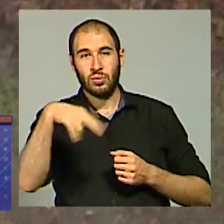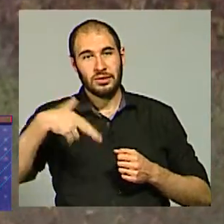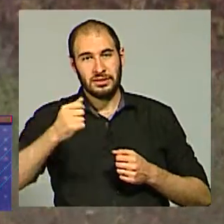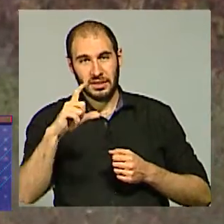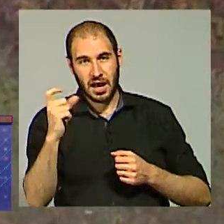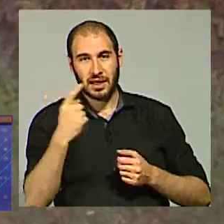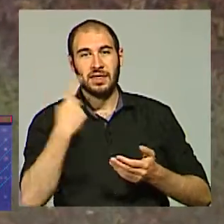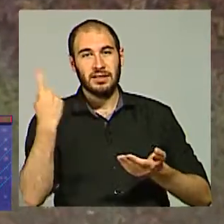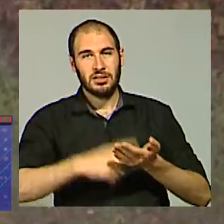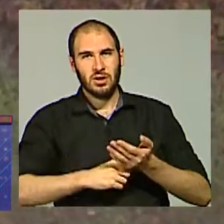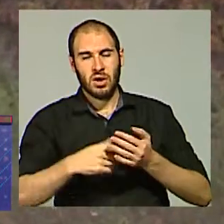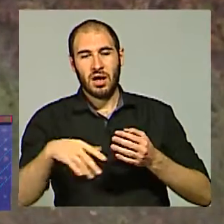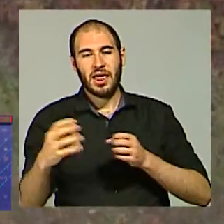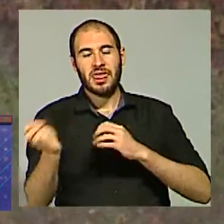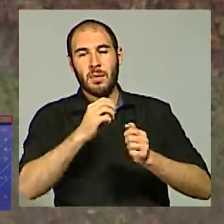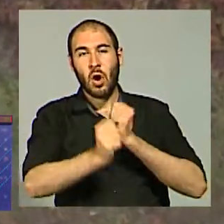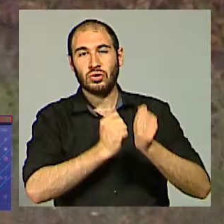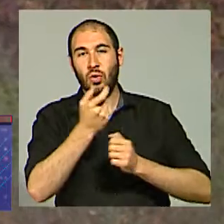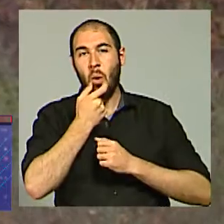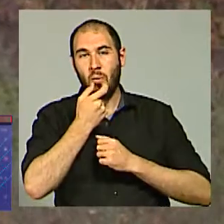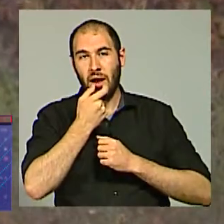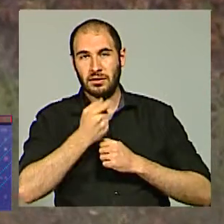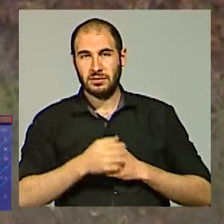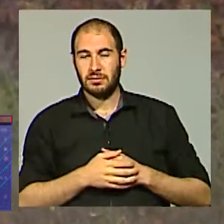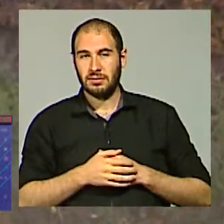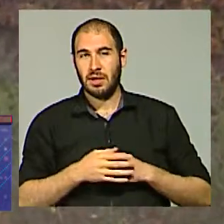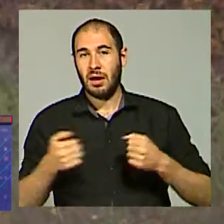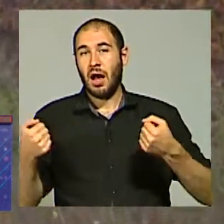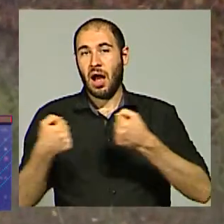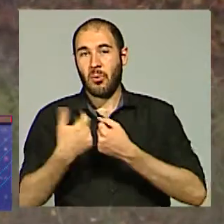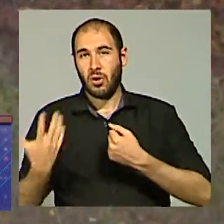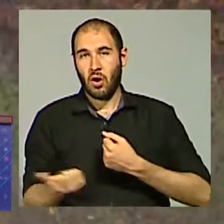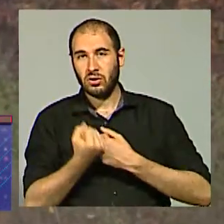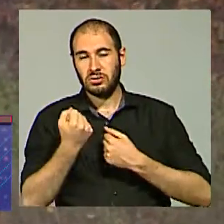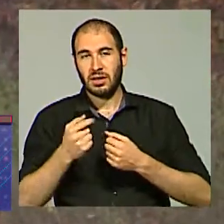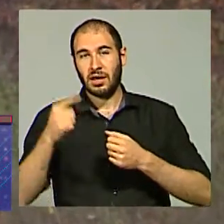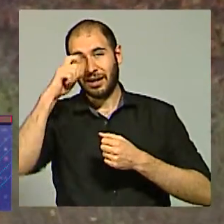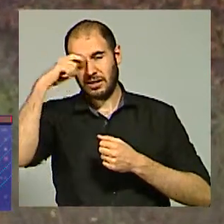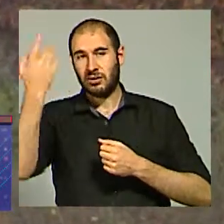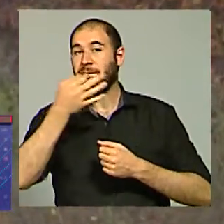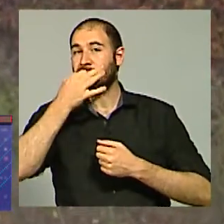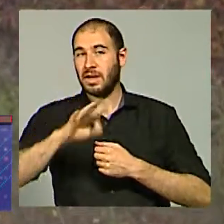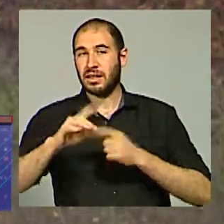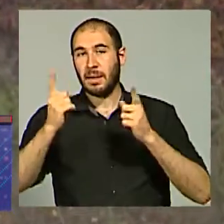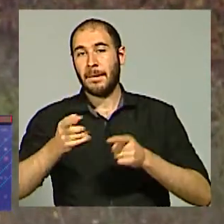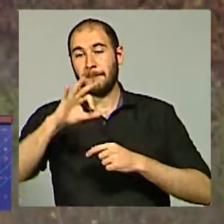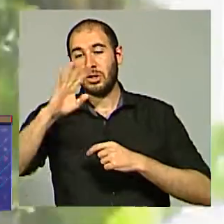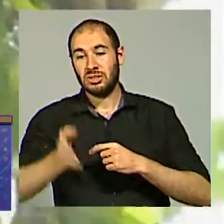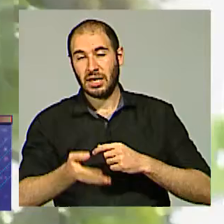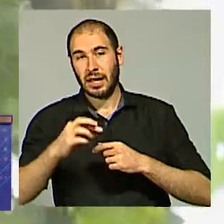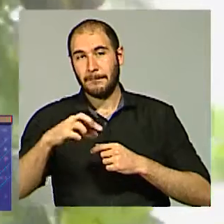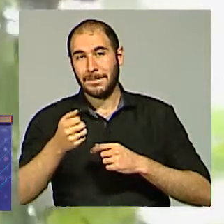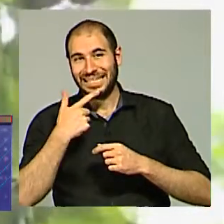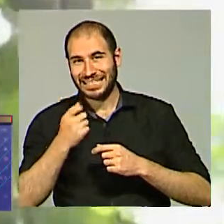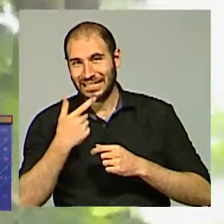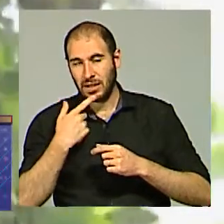definieron el destino de la producción de uva en el convenio de lograron consensuar las exportaciones y los porcentajes para pasas